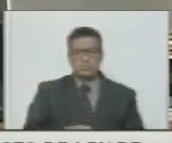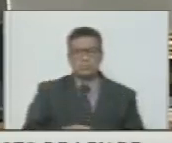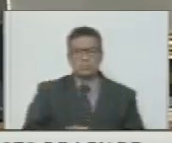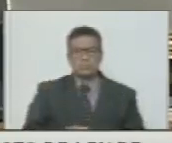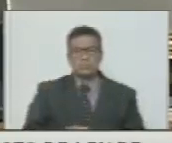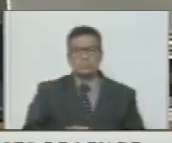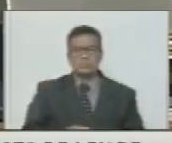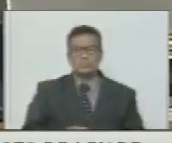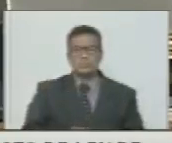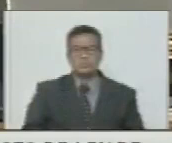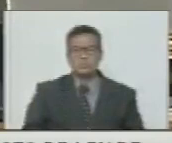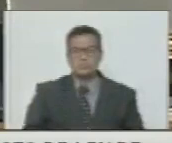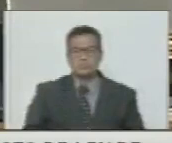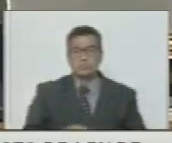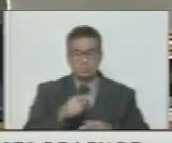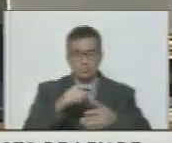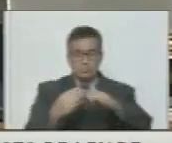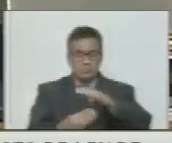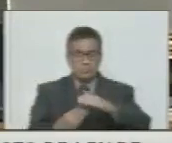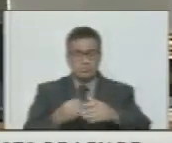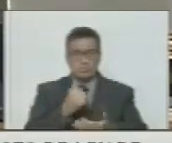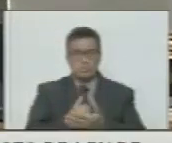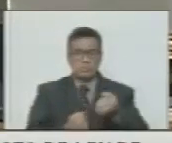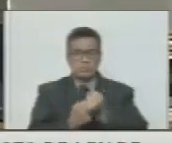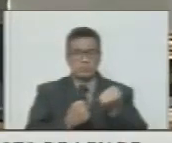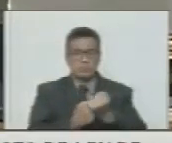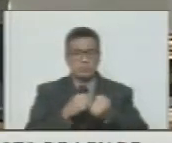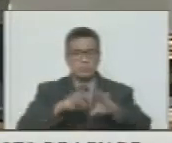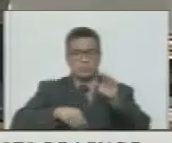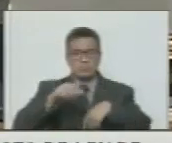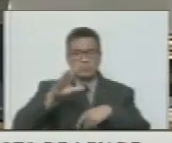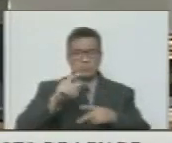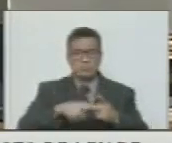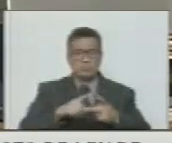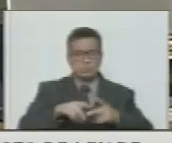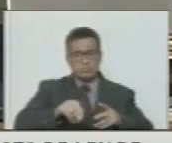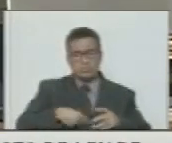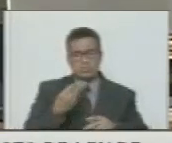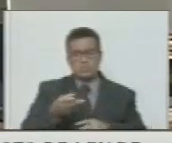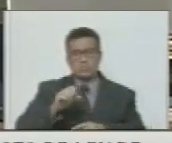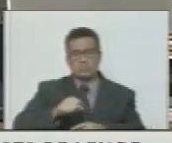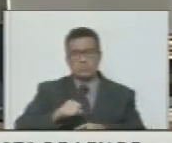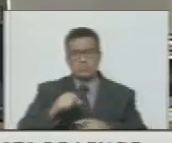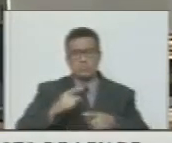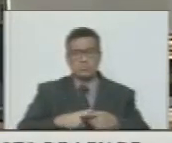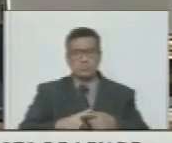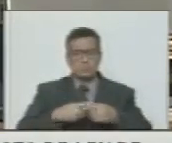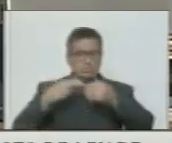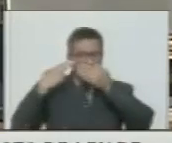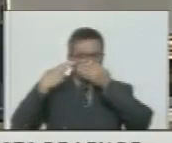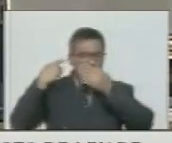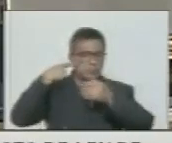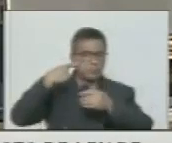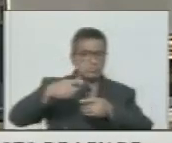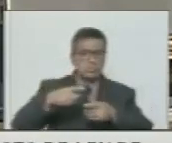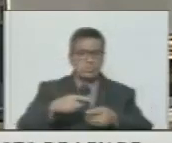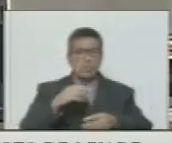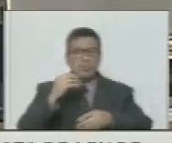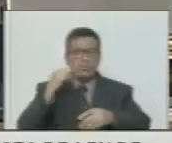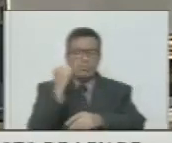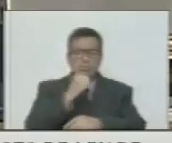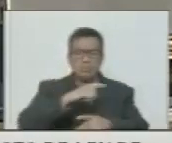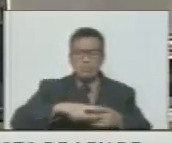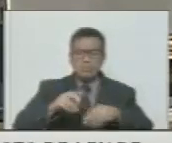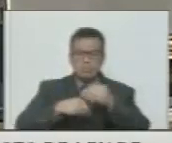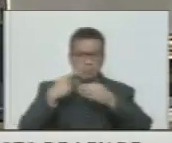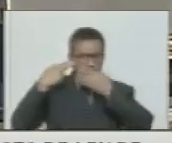puede estar amparada por ese artículo, artículo 15. O un terrorista, por ejemplo, una persona